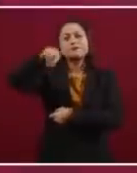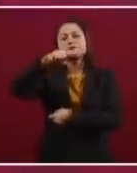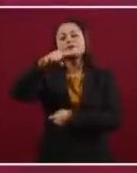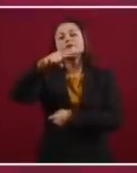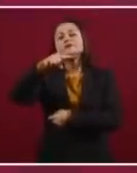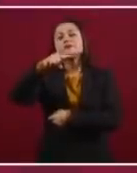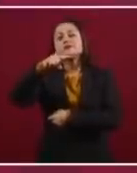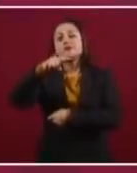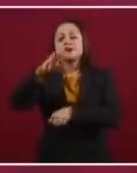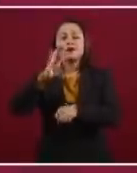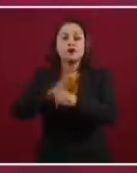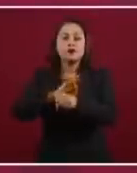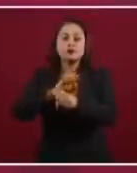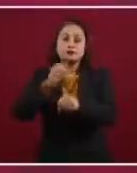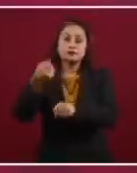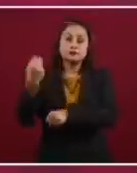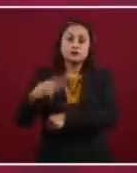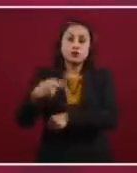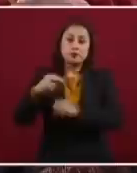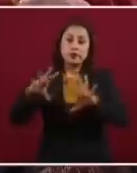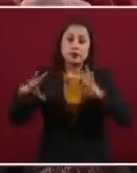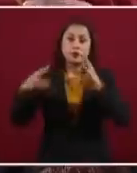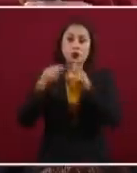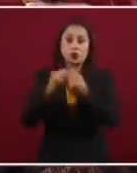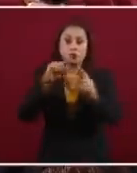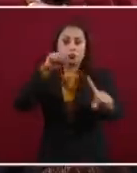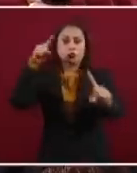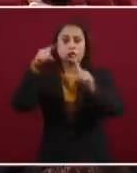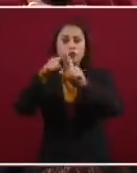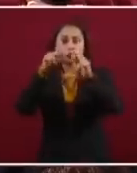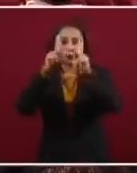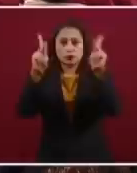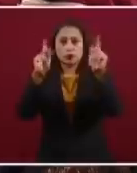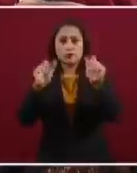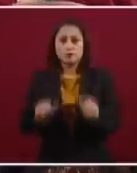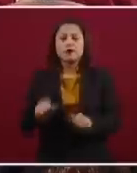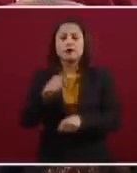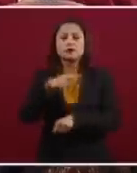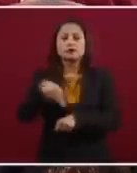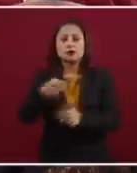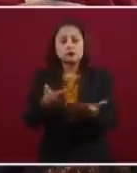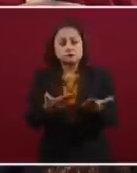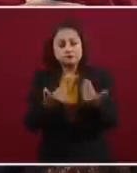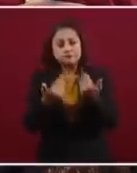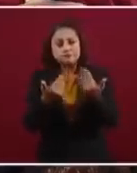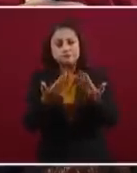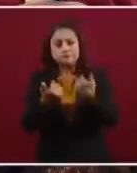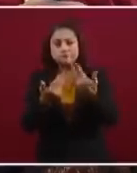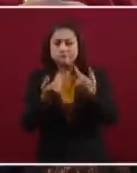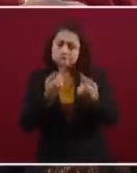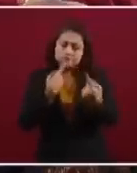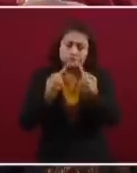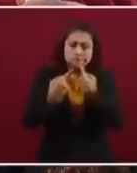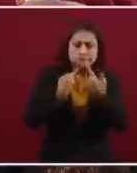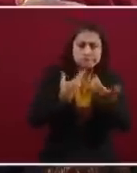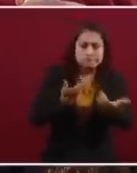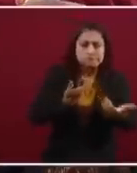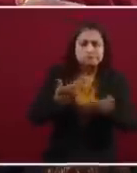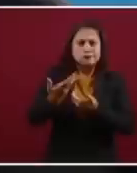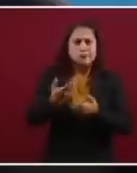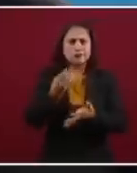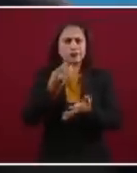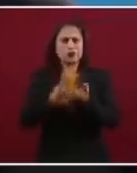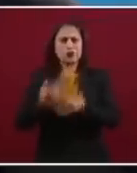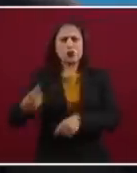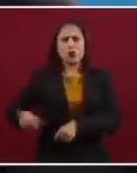su componente de comunicación lo que invita es al diálogo no es solamente gobierno te voy a dar mensajes y te voy a decir hay un componente